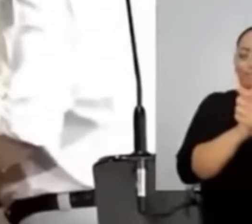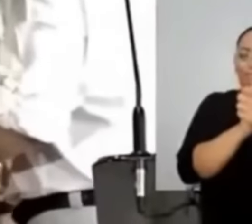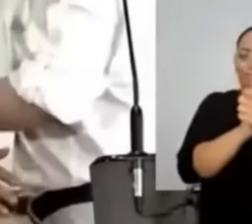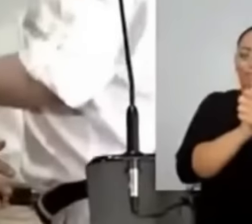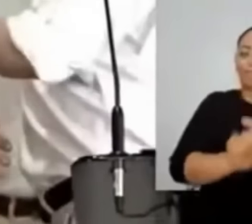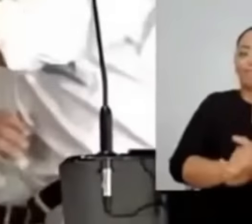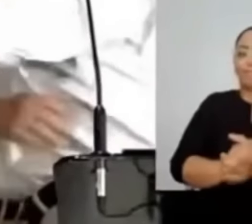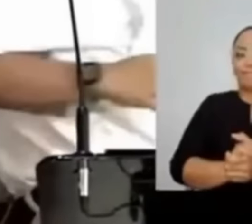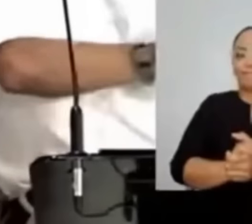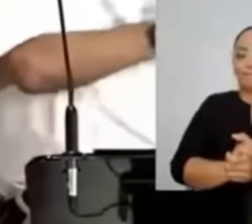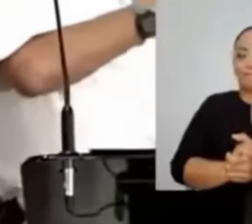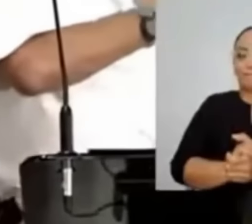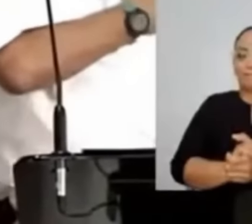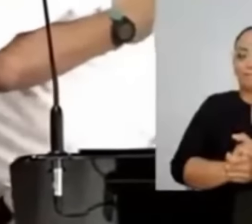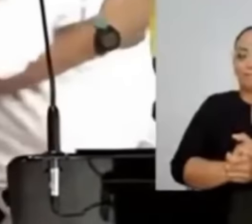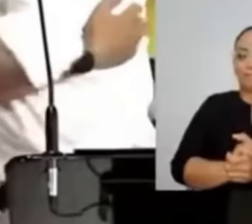Te los habrán prohibido también.